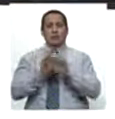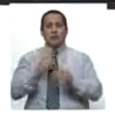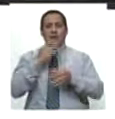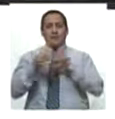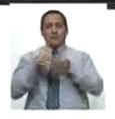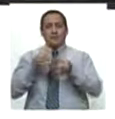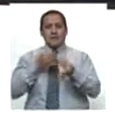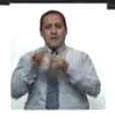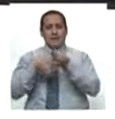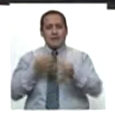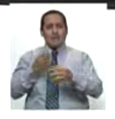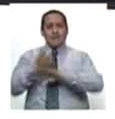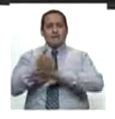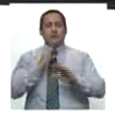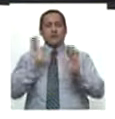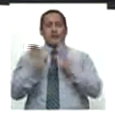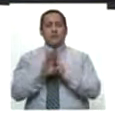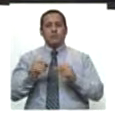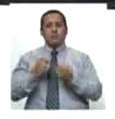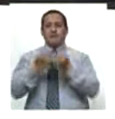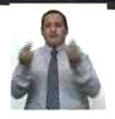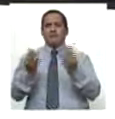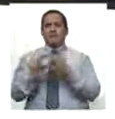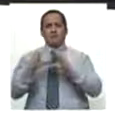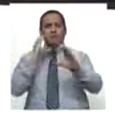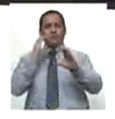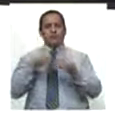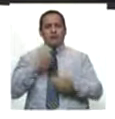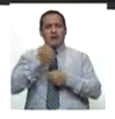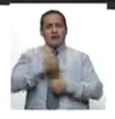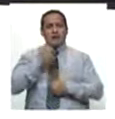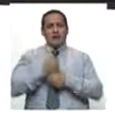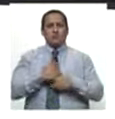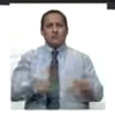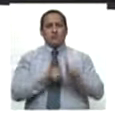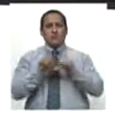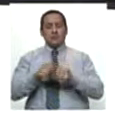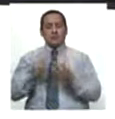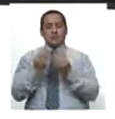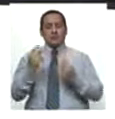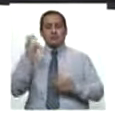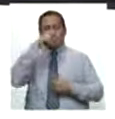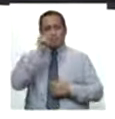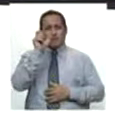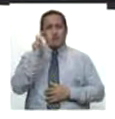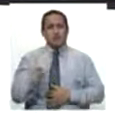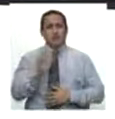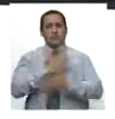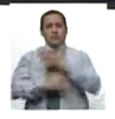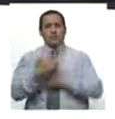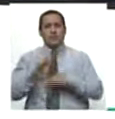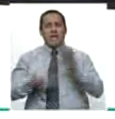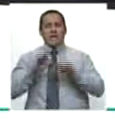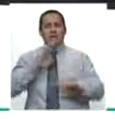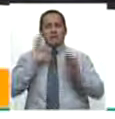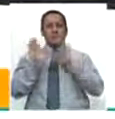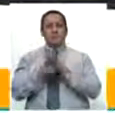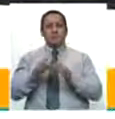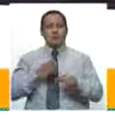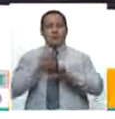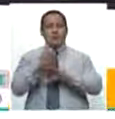habla del acceso a los medios de transporte, que es una de las dificultades que las personas con discapacidad pasamos